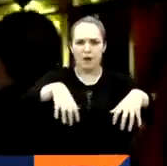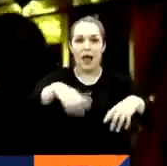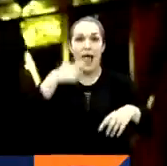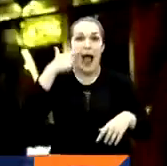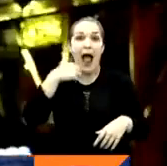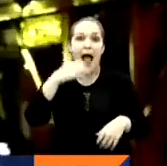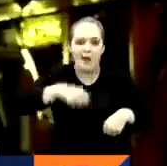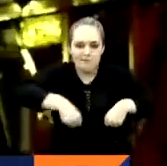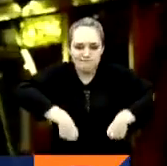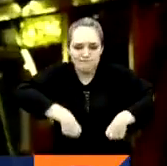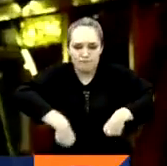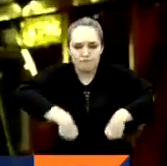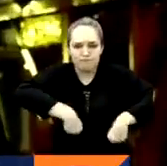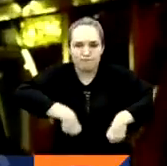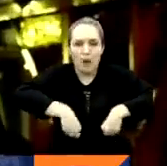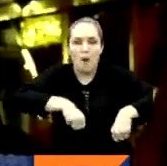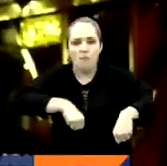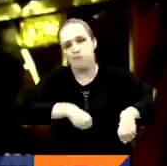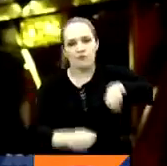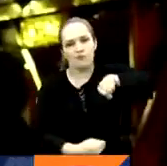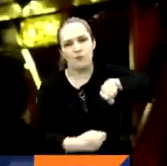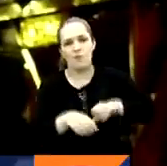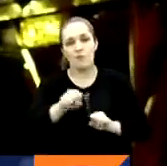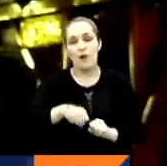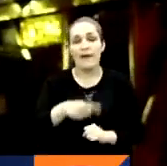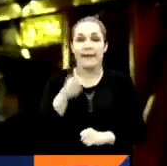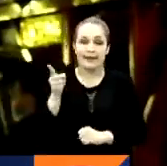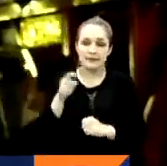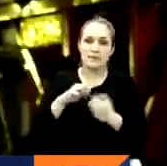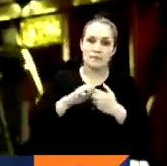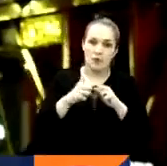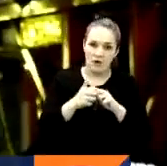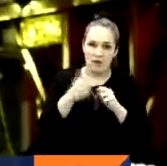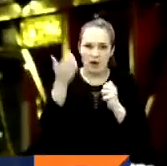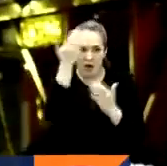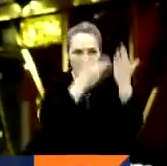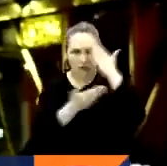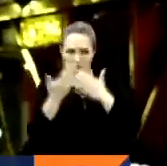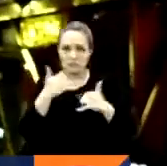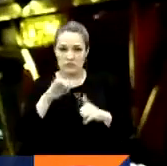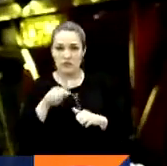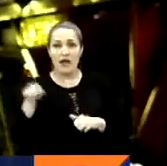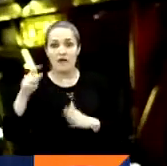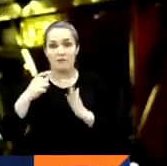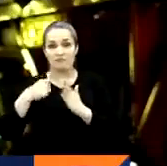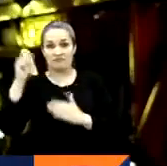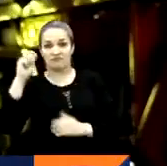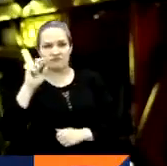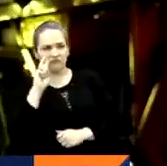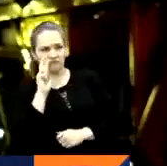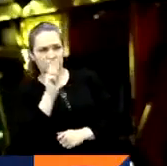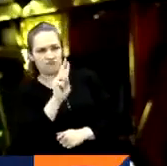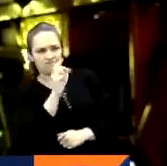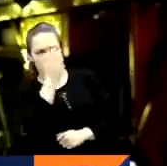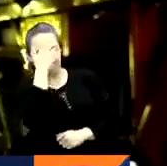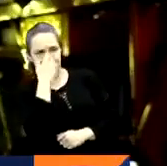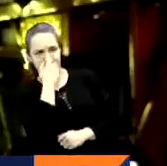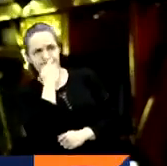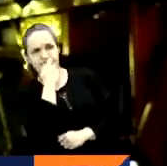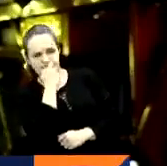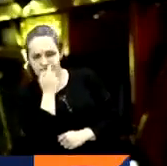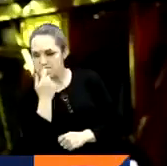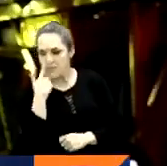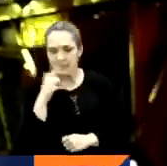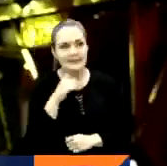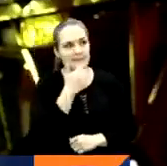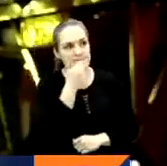la estabilidad misma del monumento. Esa fue la evaluación que nos motivó a tomar la decisión